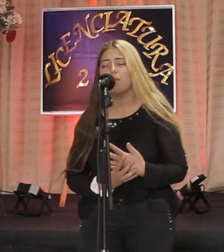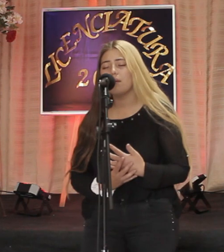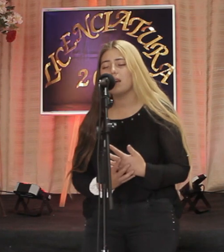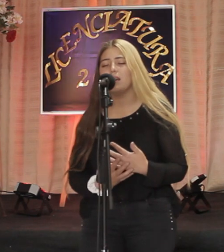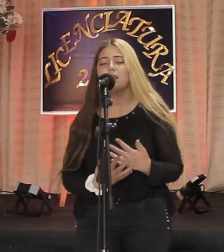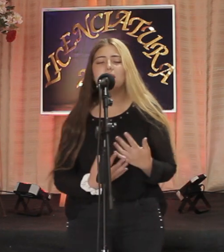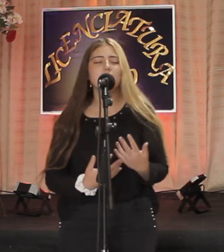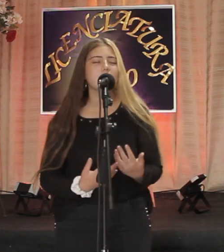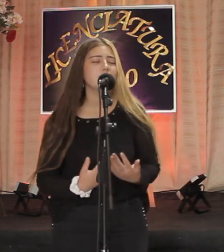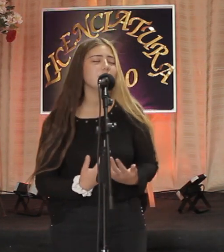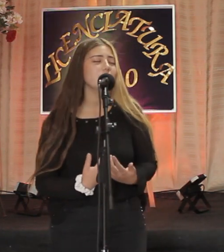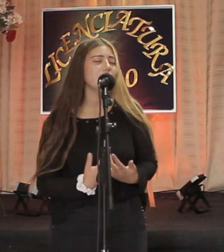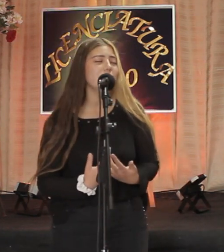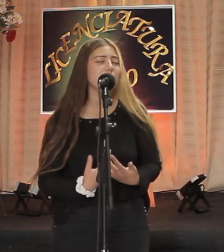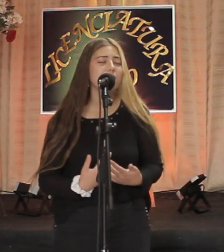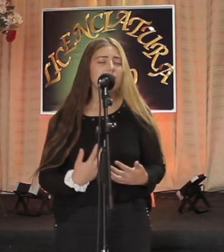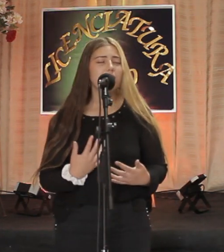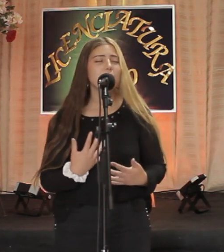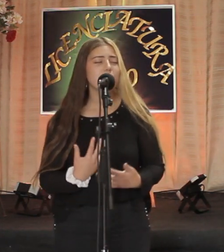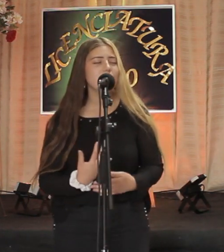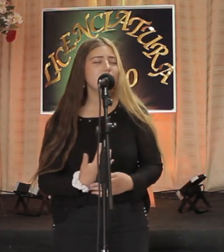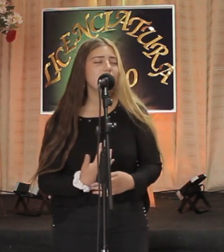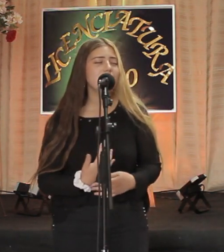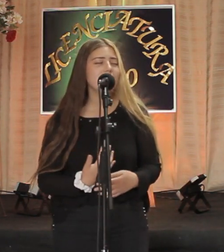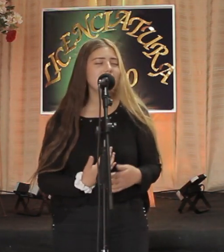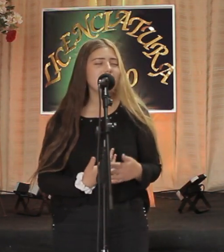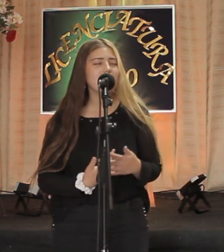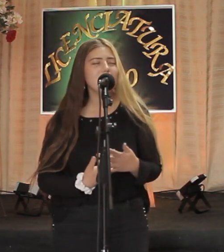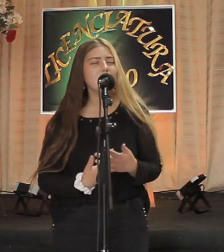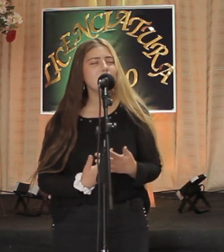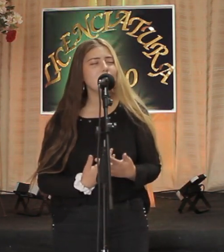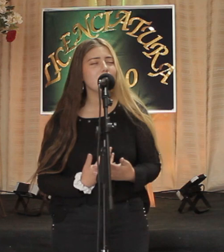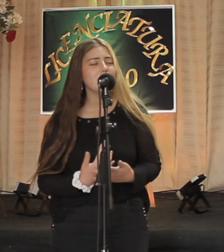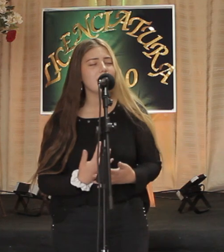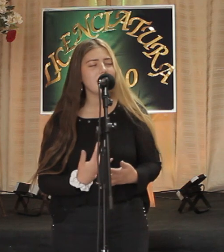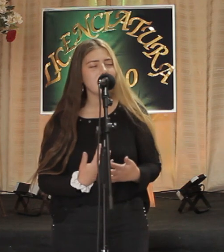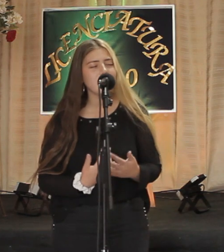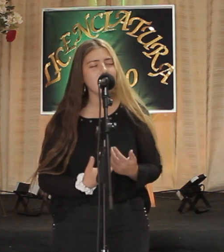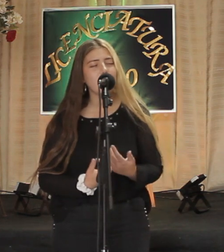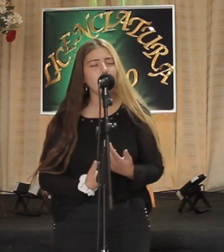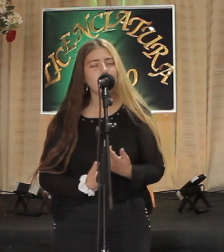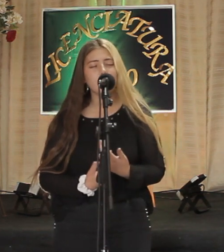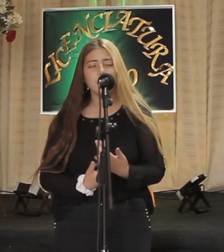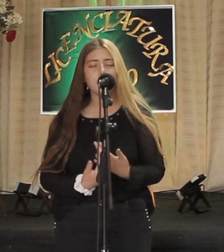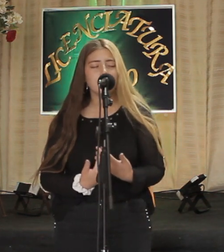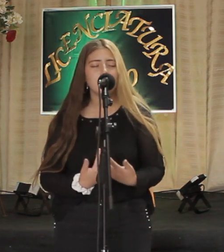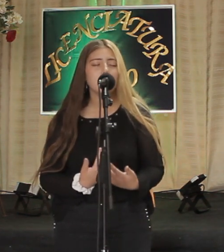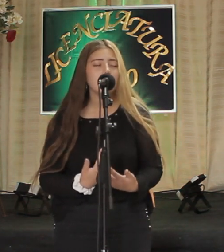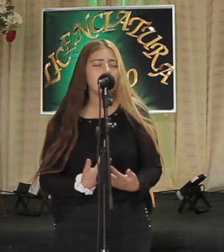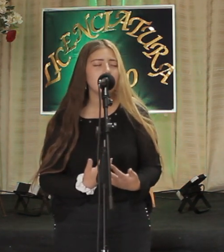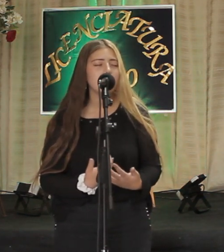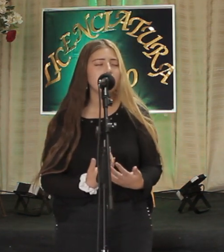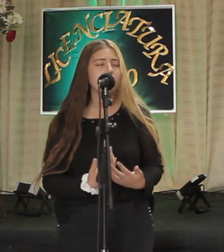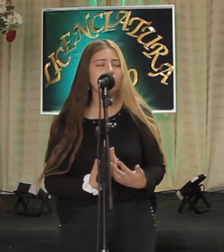all of faith in undergrowth, the beauty in the moonlight overthrew